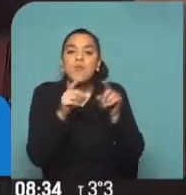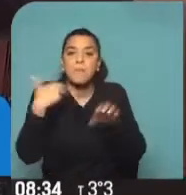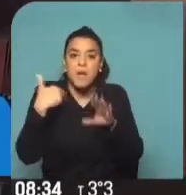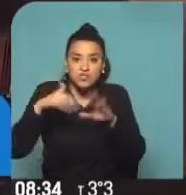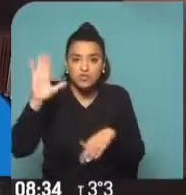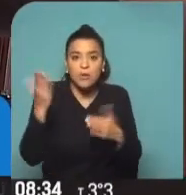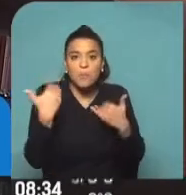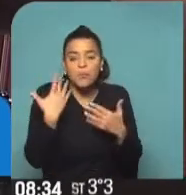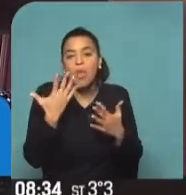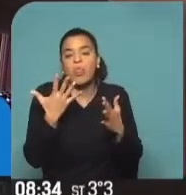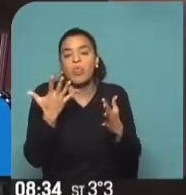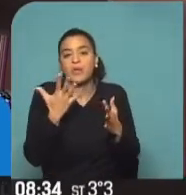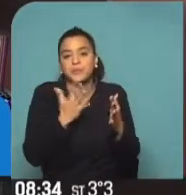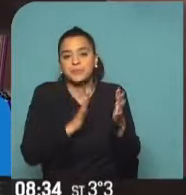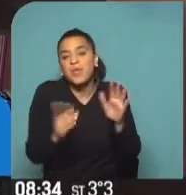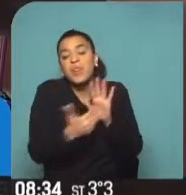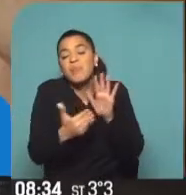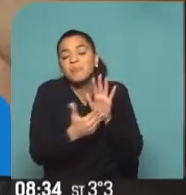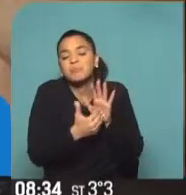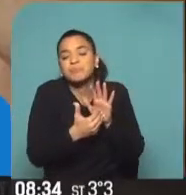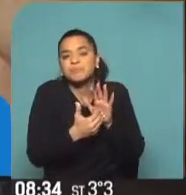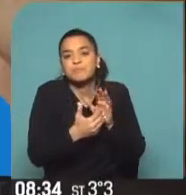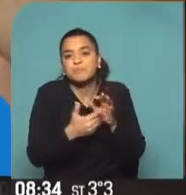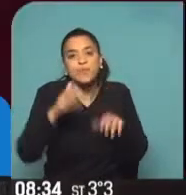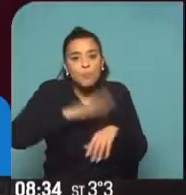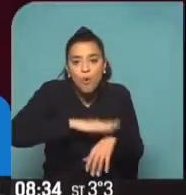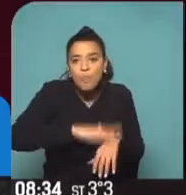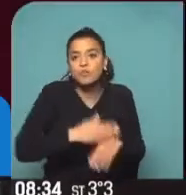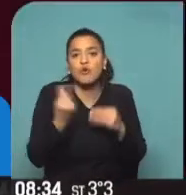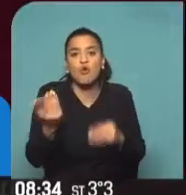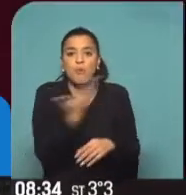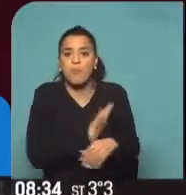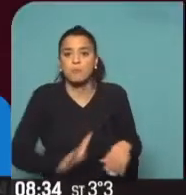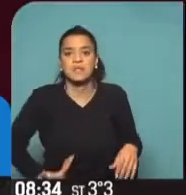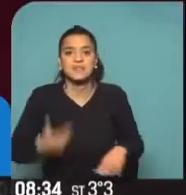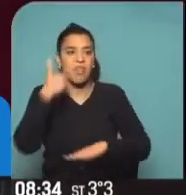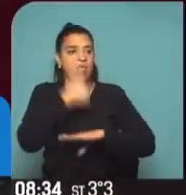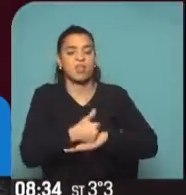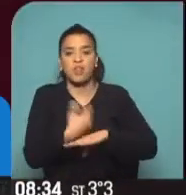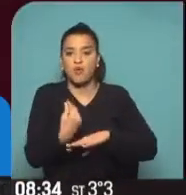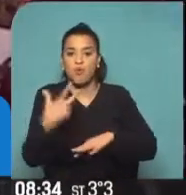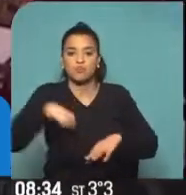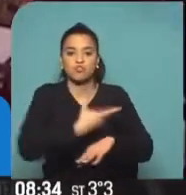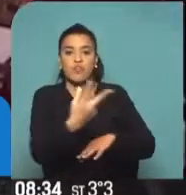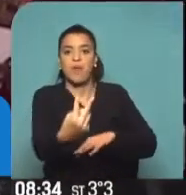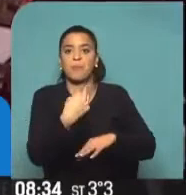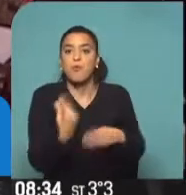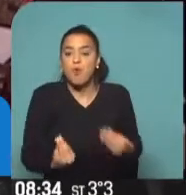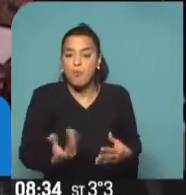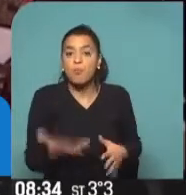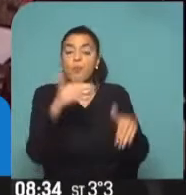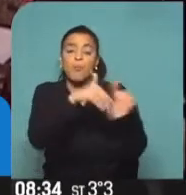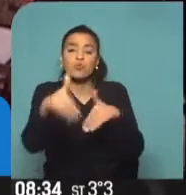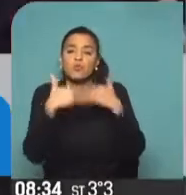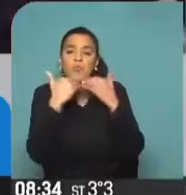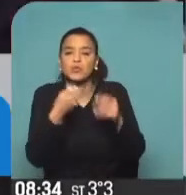pueden construir o no, depende del momento y de cómo esté bien parado el presidente frente a la sociedad, más allá de los votos que haya